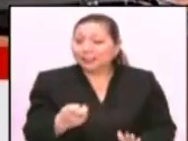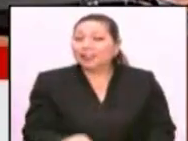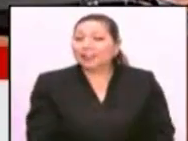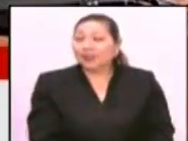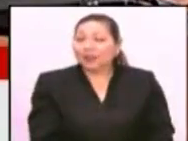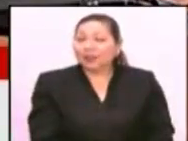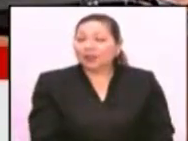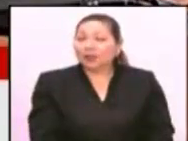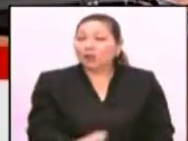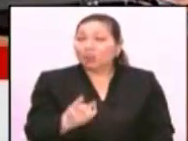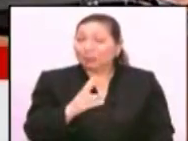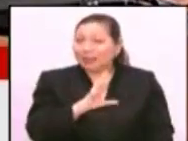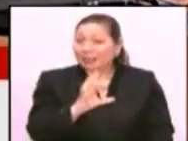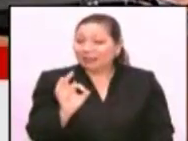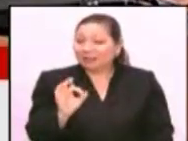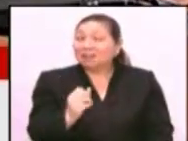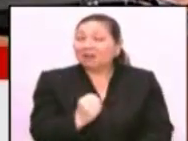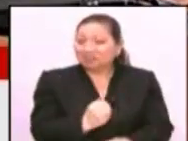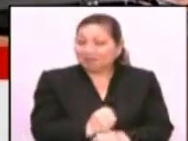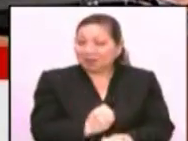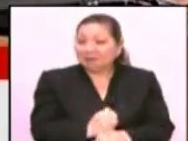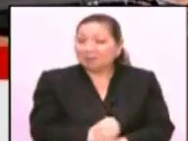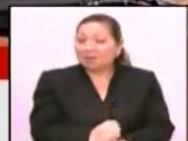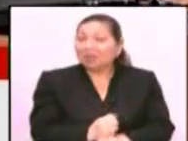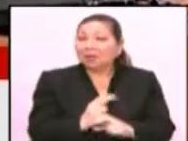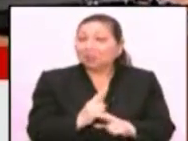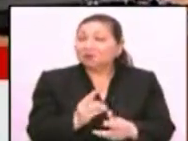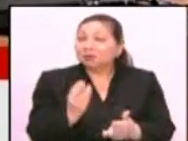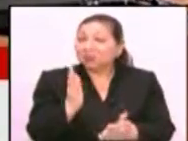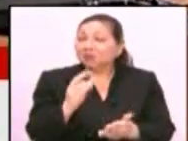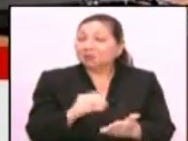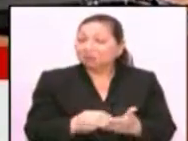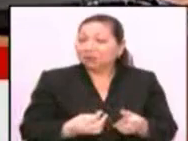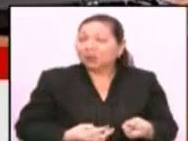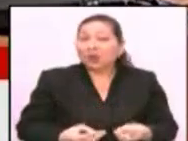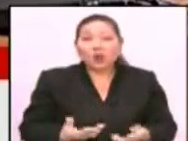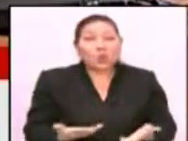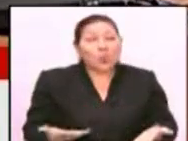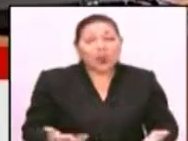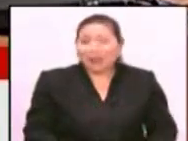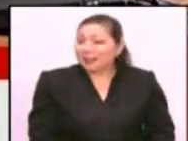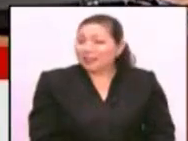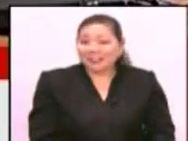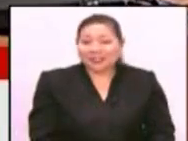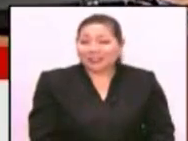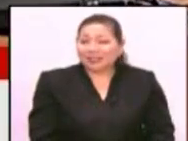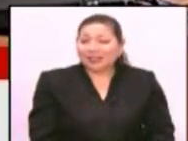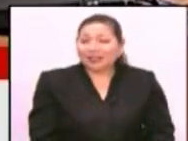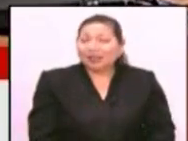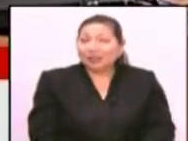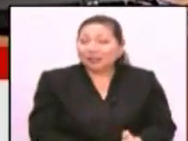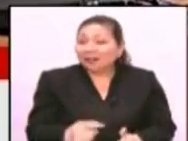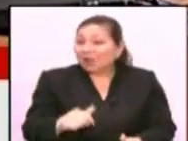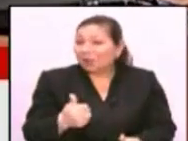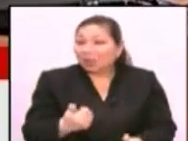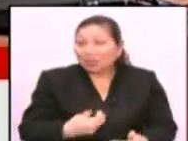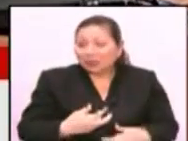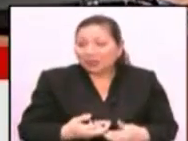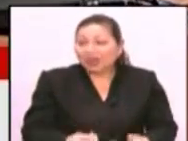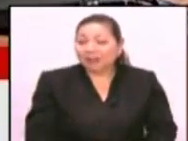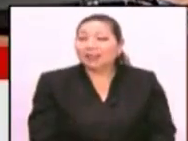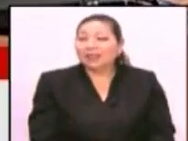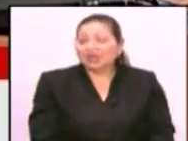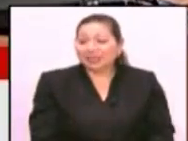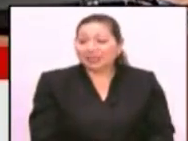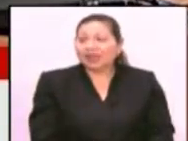internos, 2.500 de ellos trabajan, responde a la demanda del mercado porque no hay survenir en Cusco que compre un extranjero que no se produzca en